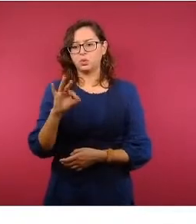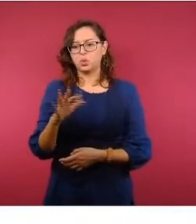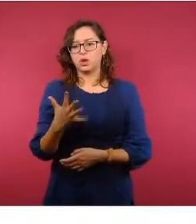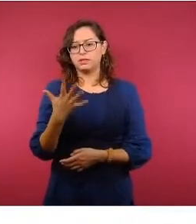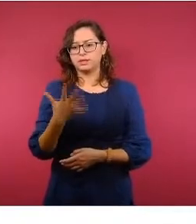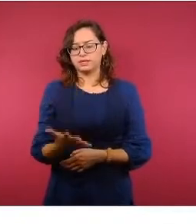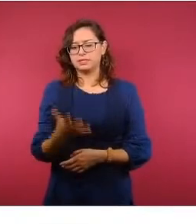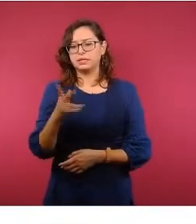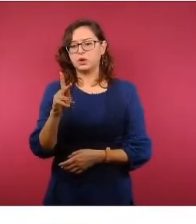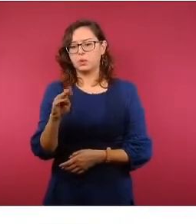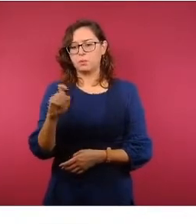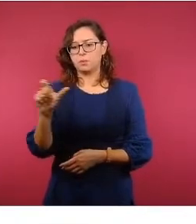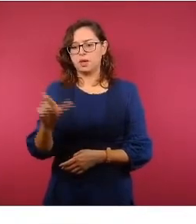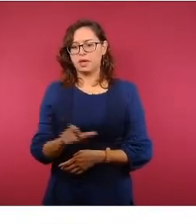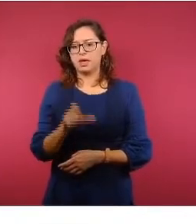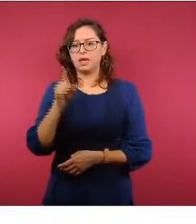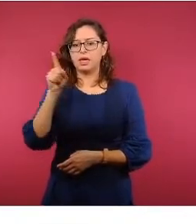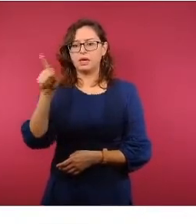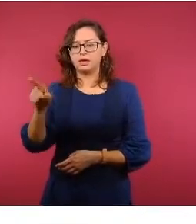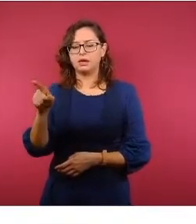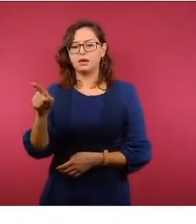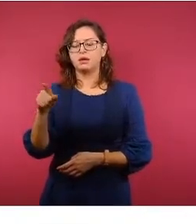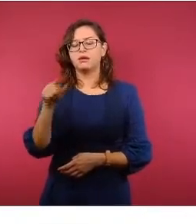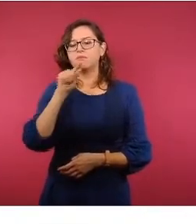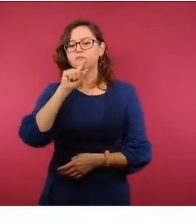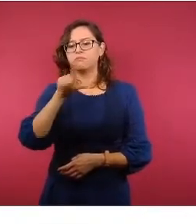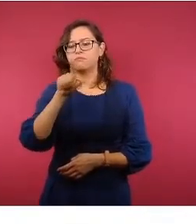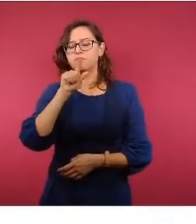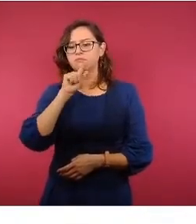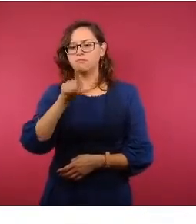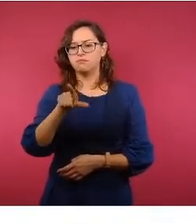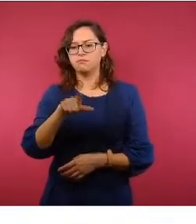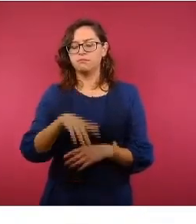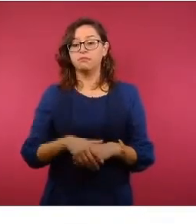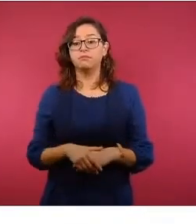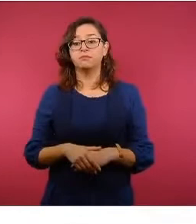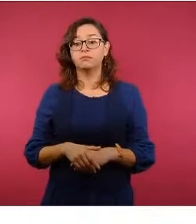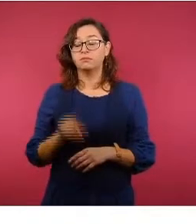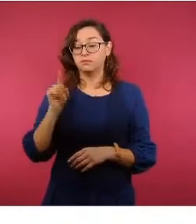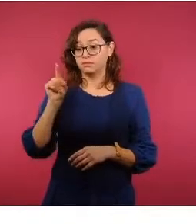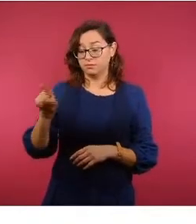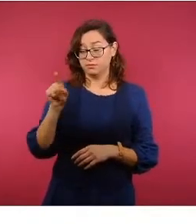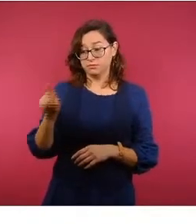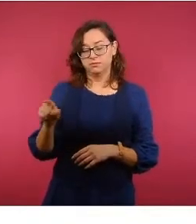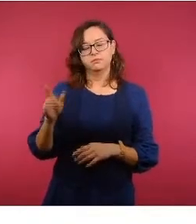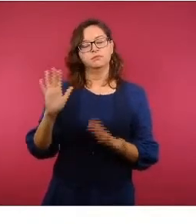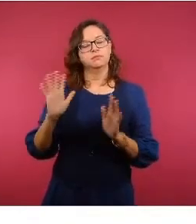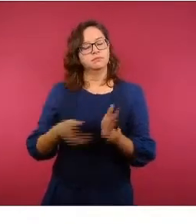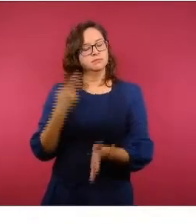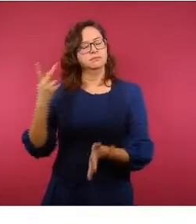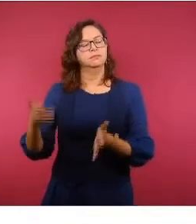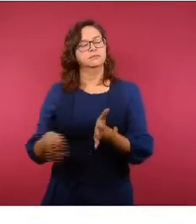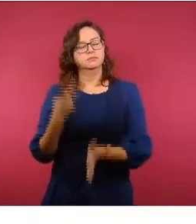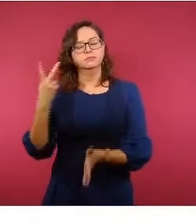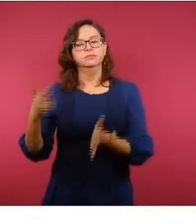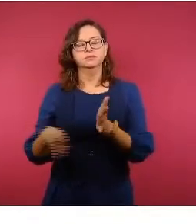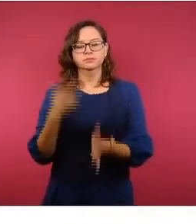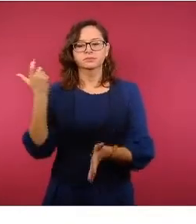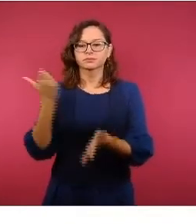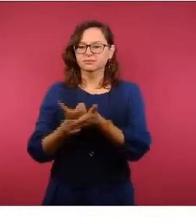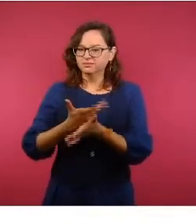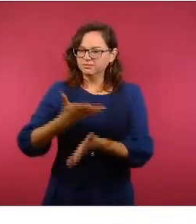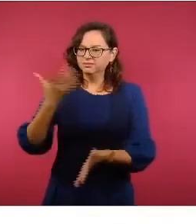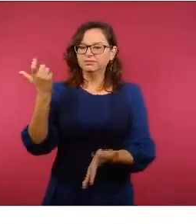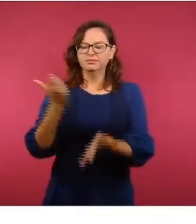por litro, franquicia Pemex en Talpa de Allende, Jalisco, que esta gasolinera en Talpa lleva ya varias semanas